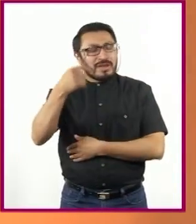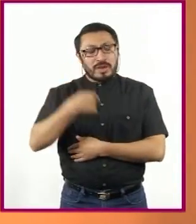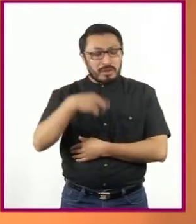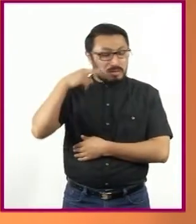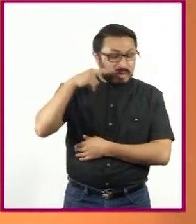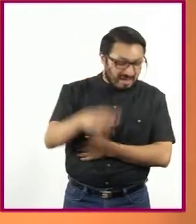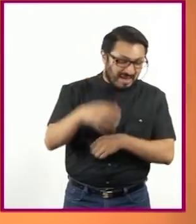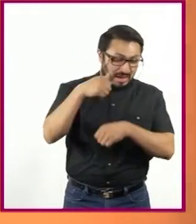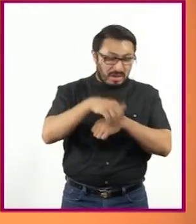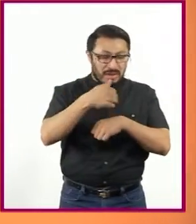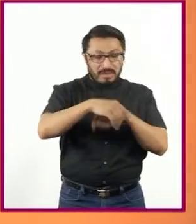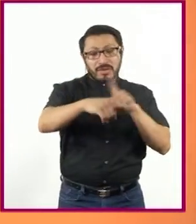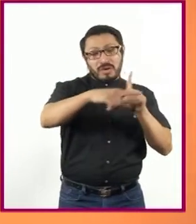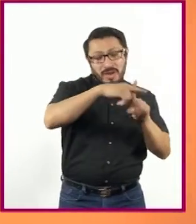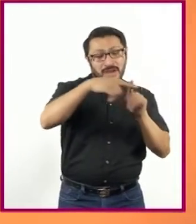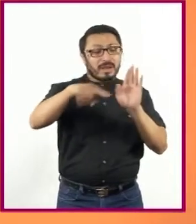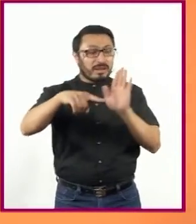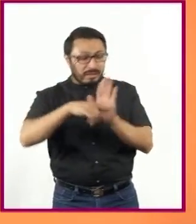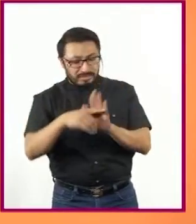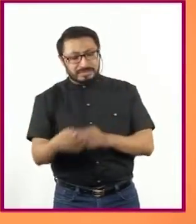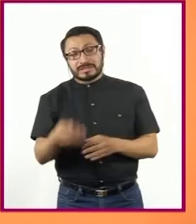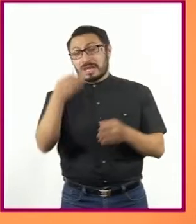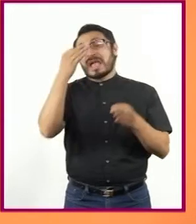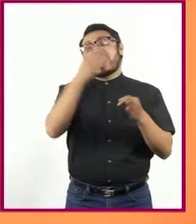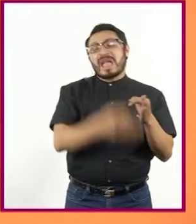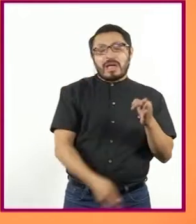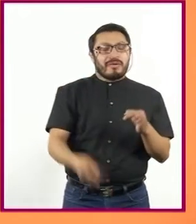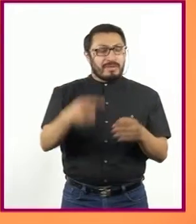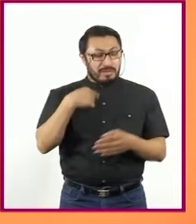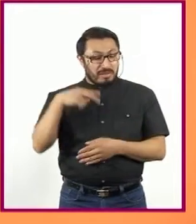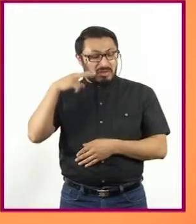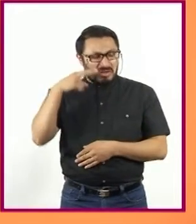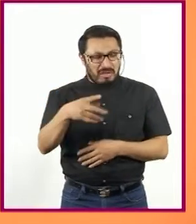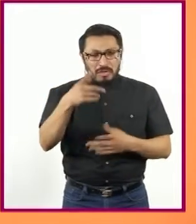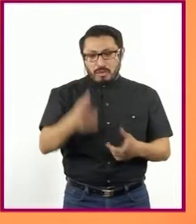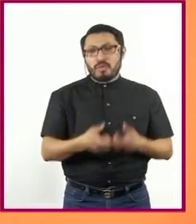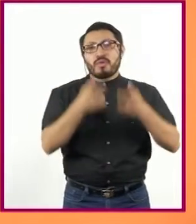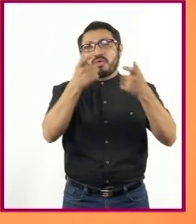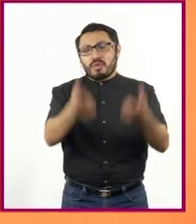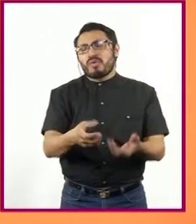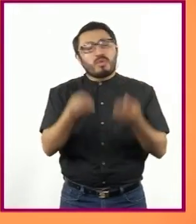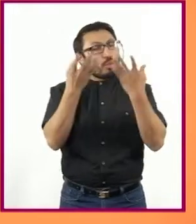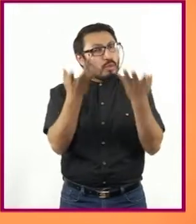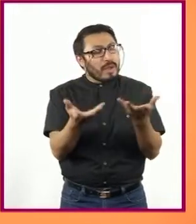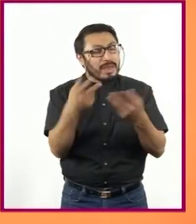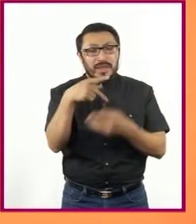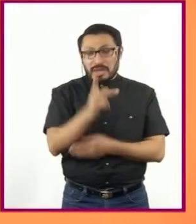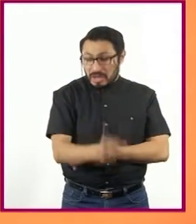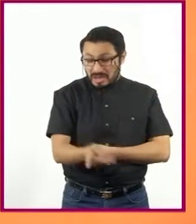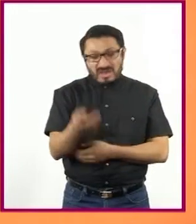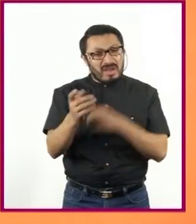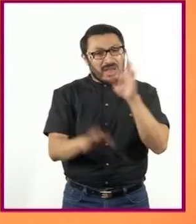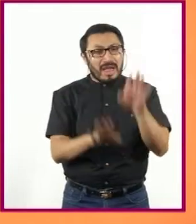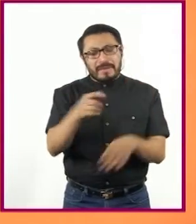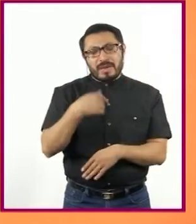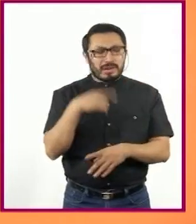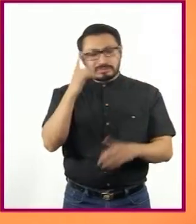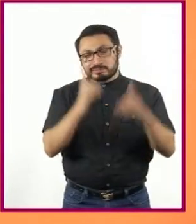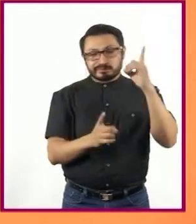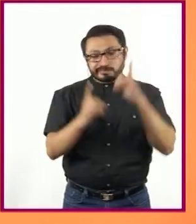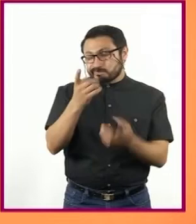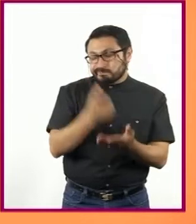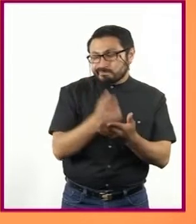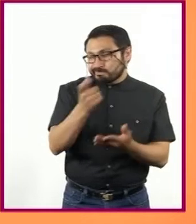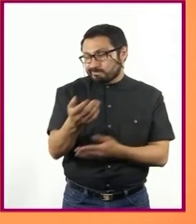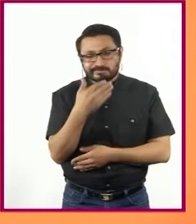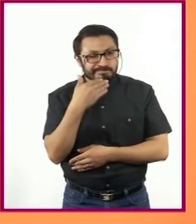números negativos y positivos. Al final se refleja el costo del servicio. Sin embargo, alguna vez dudé que el cobro del servicio